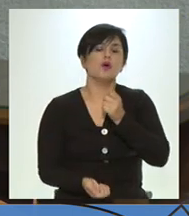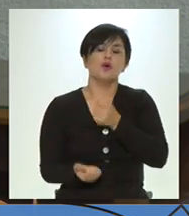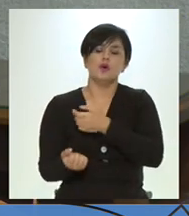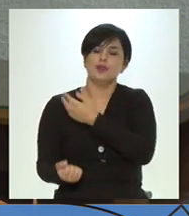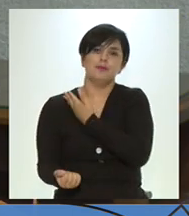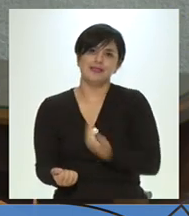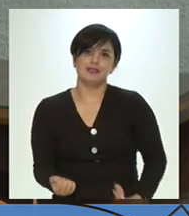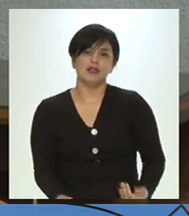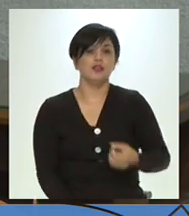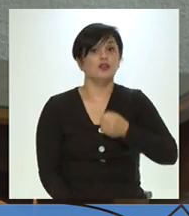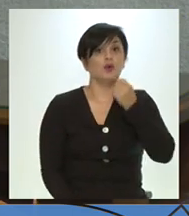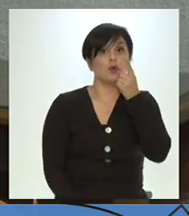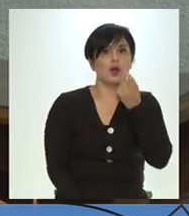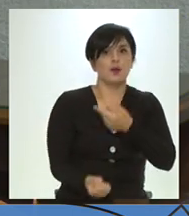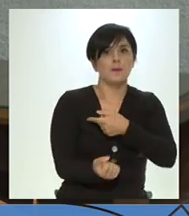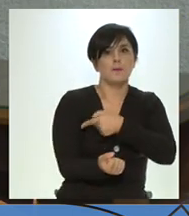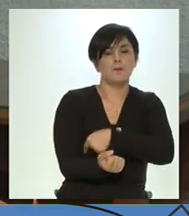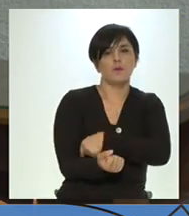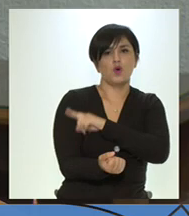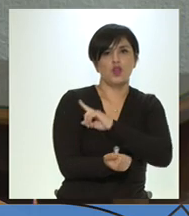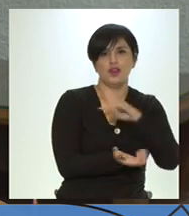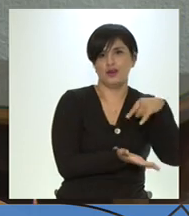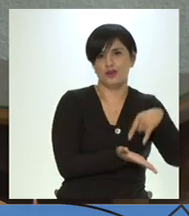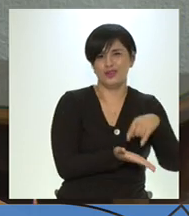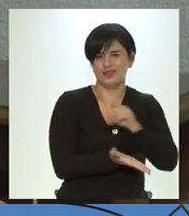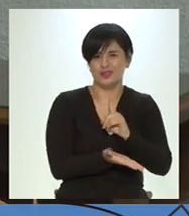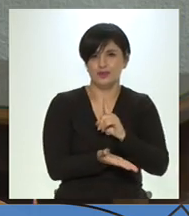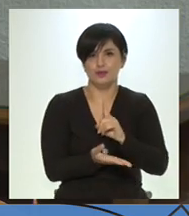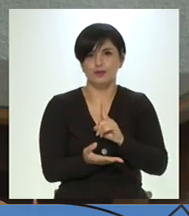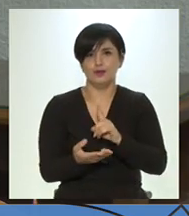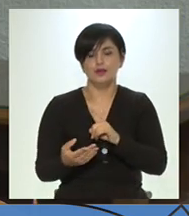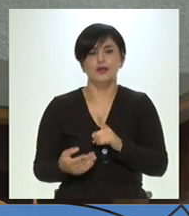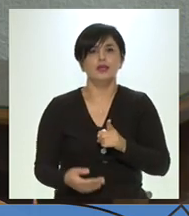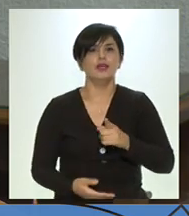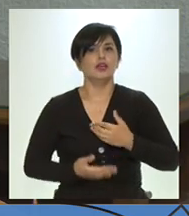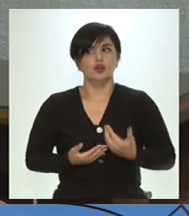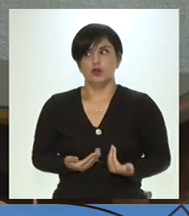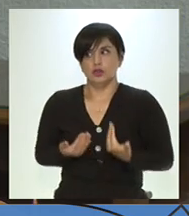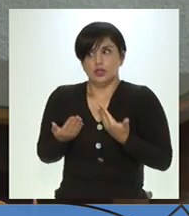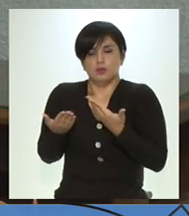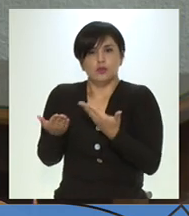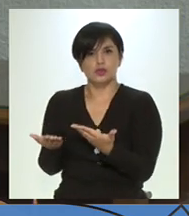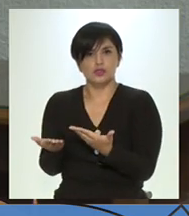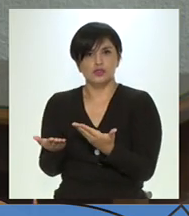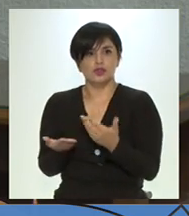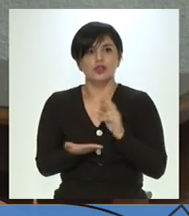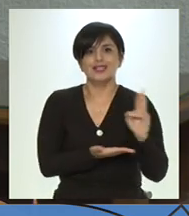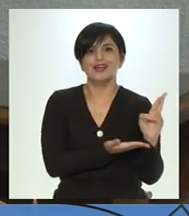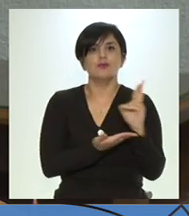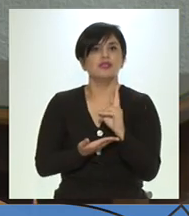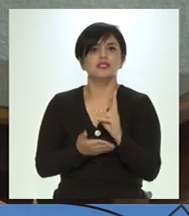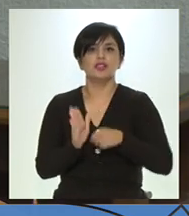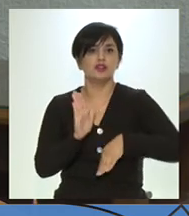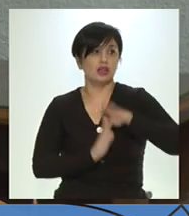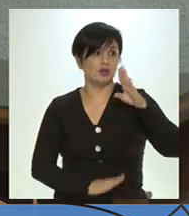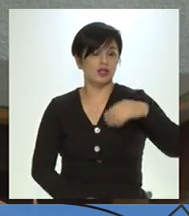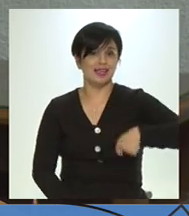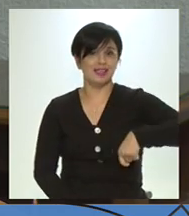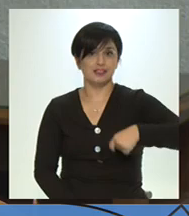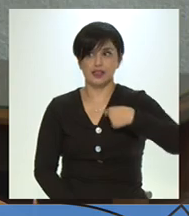con convicción pero también con disposición en representación de la mayoría de este senado